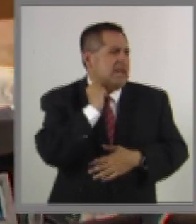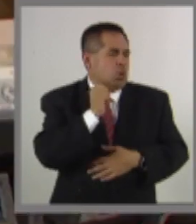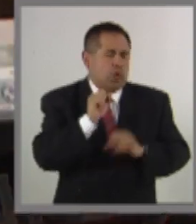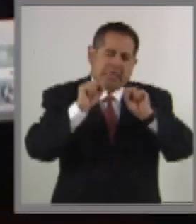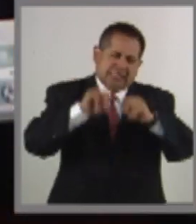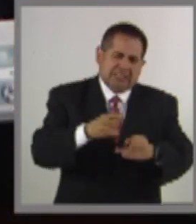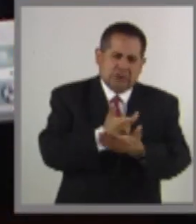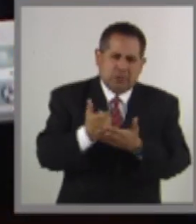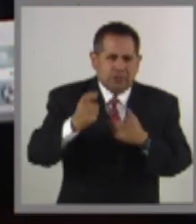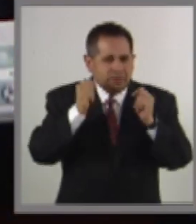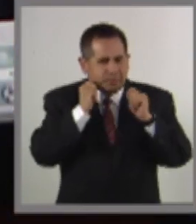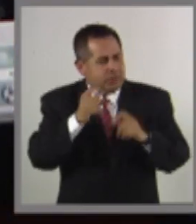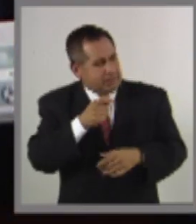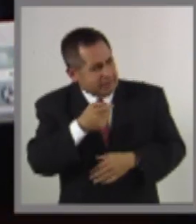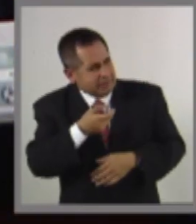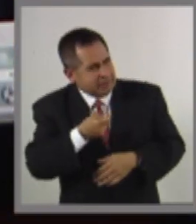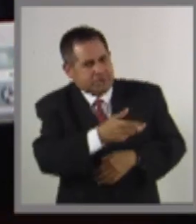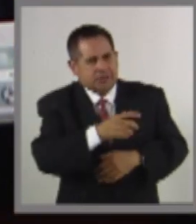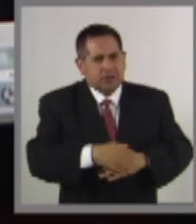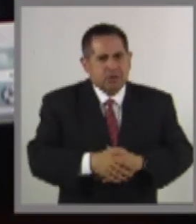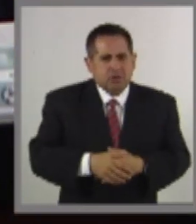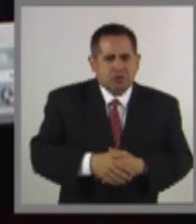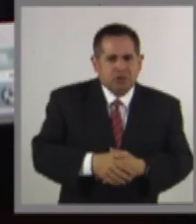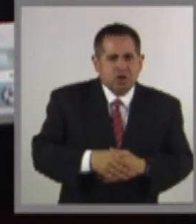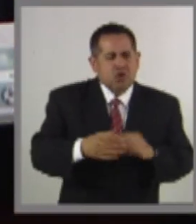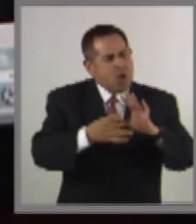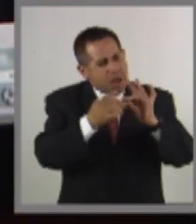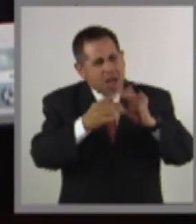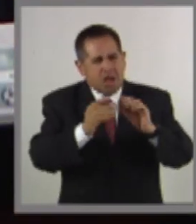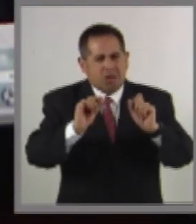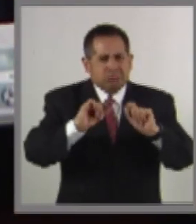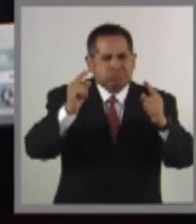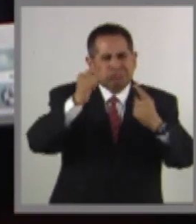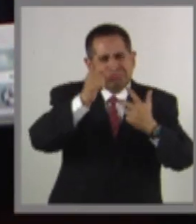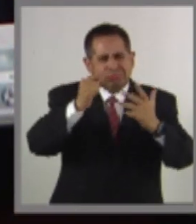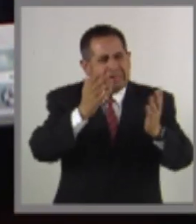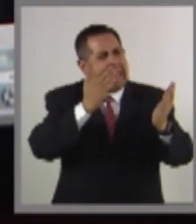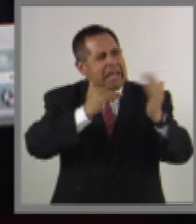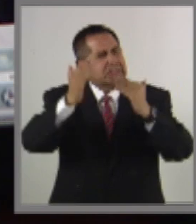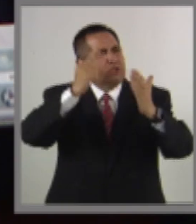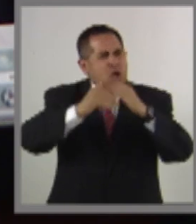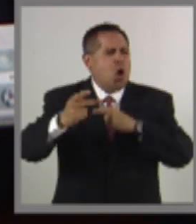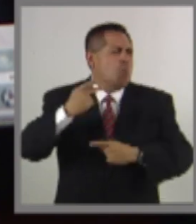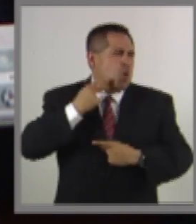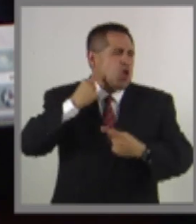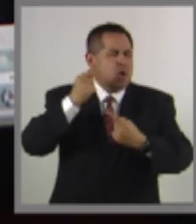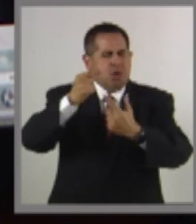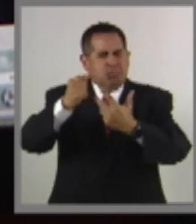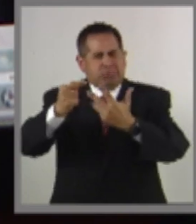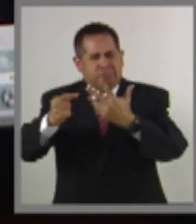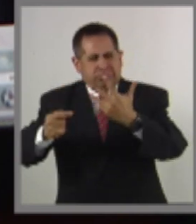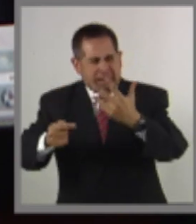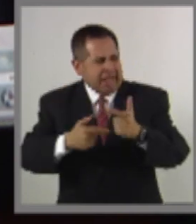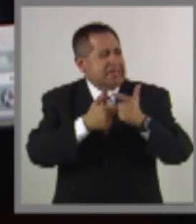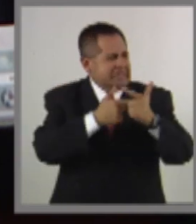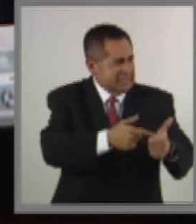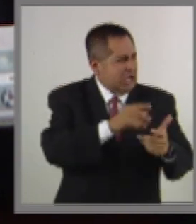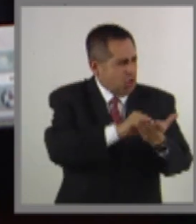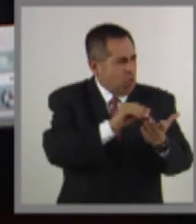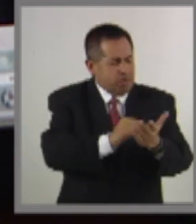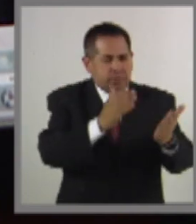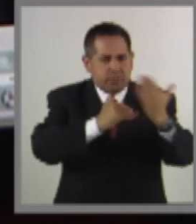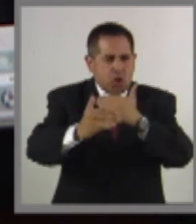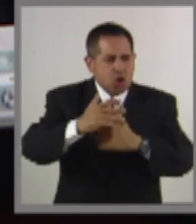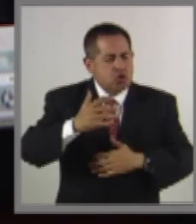sueldo. Yo no le hablaría de tantas cualidades y de éxitos políticos que tiene y va a seguir teniendo. Yo